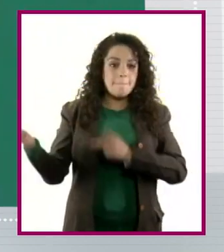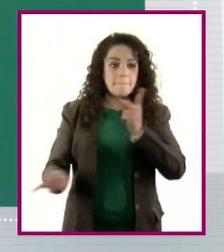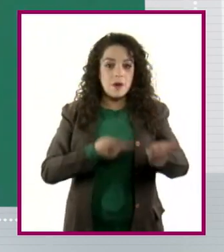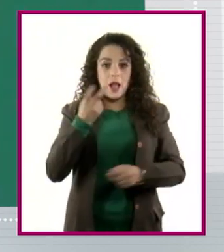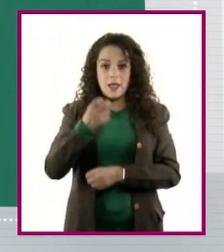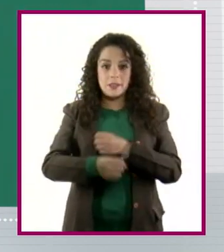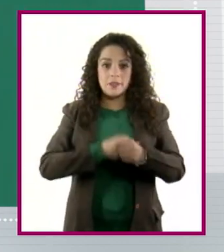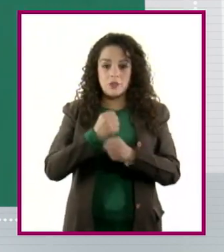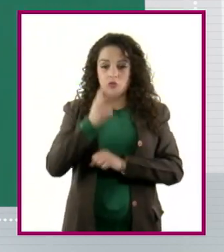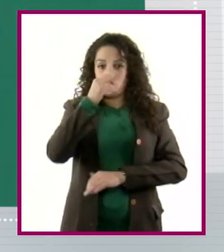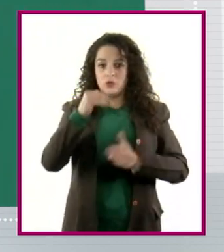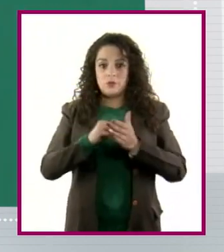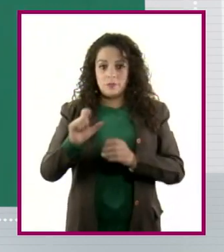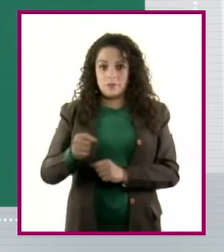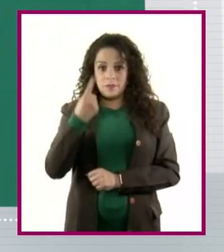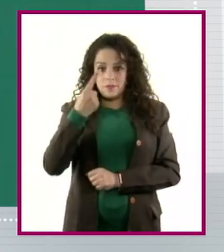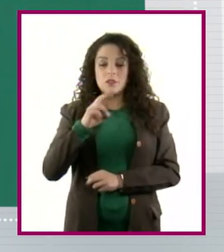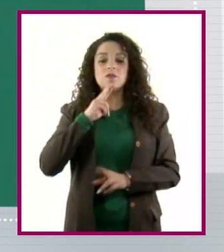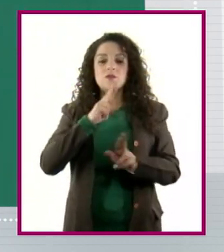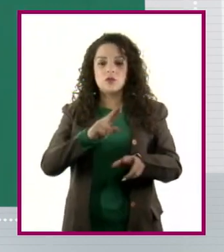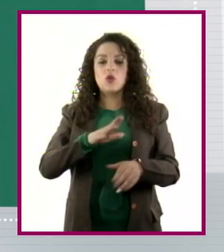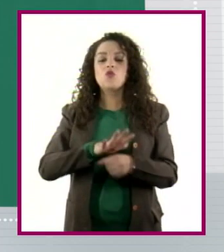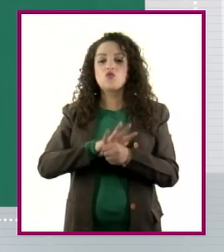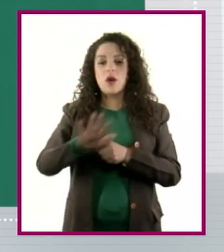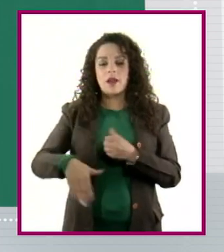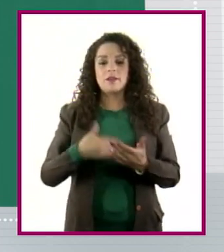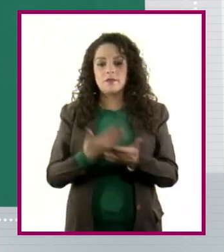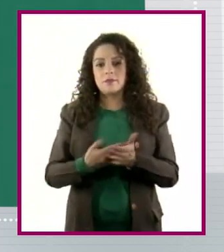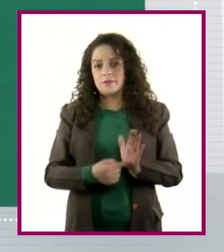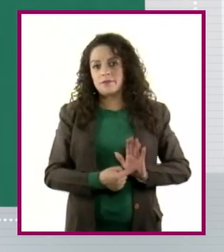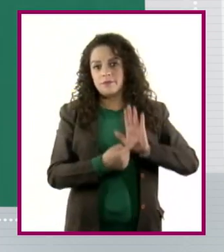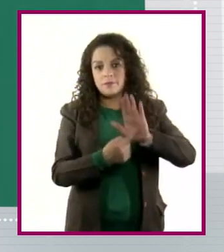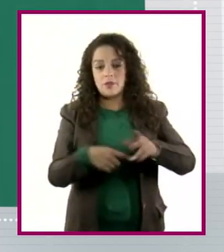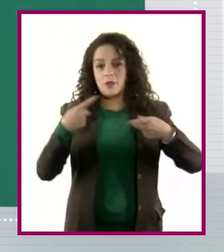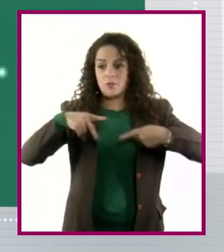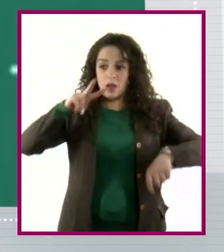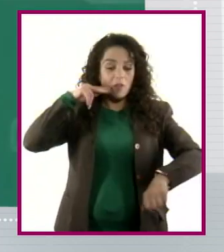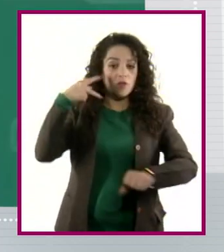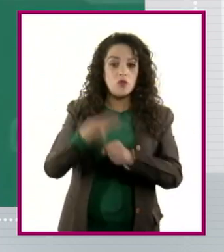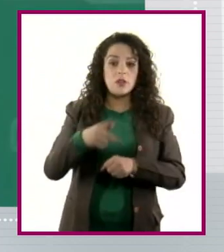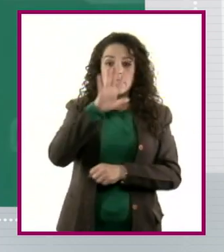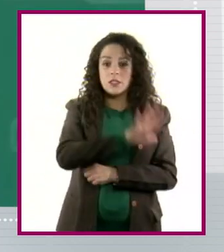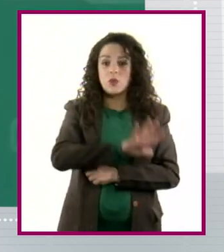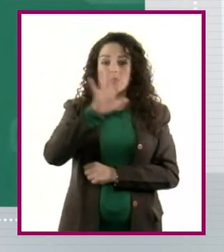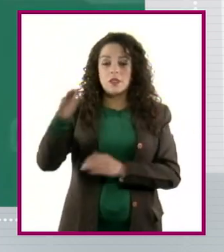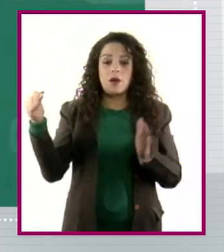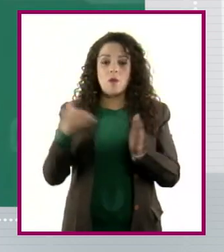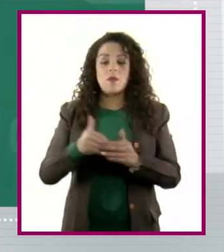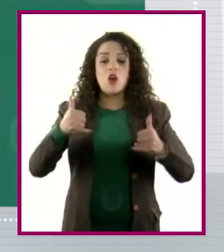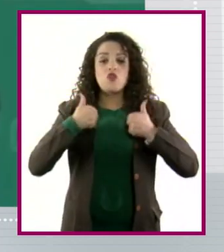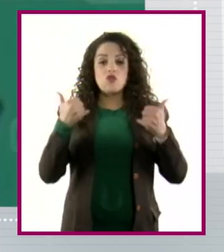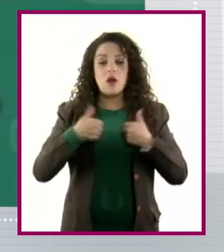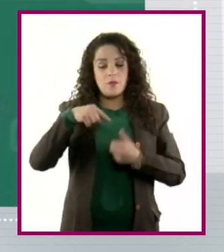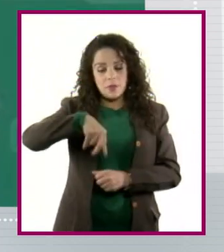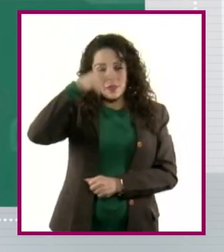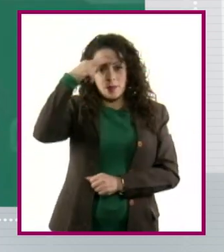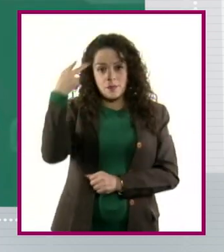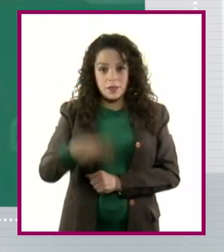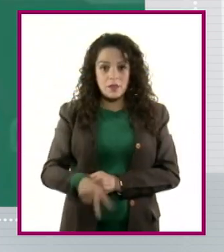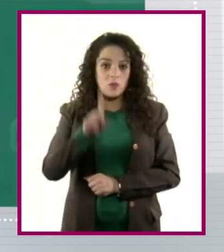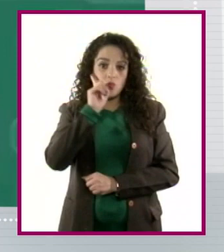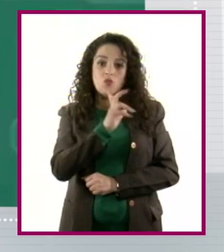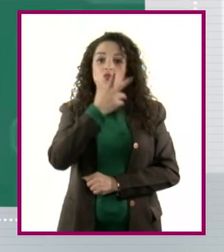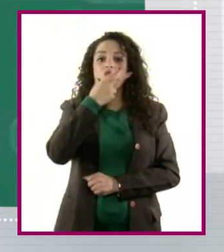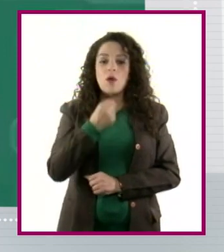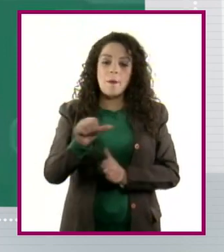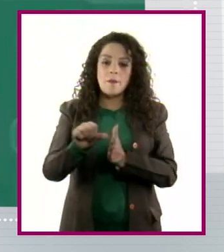2021, se presentan resultados que son producto de la participación voluntaria de más de 55,000 jóvenes mexicanas y mexicanos que durante